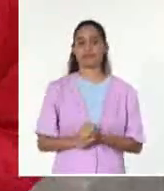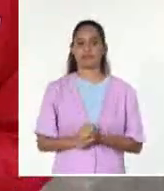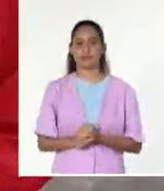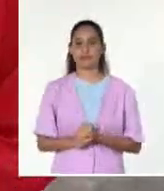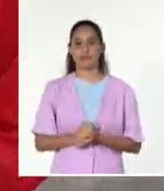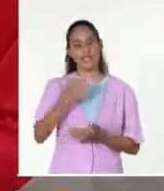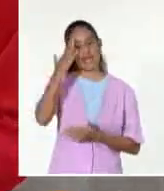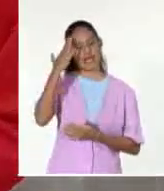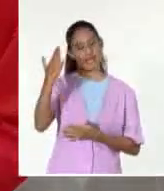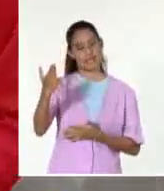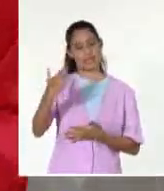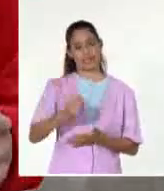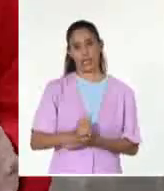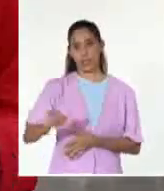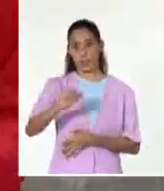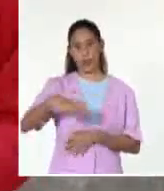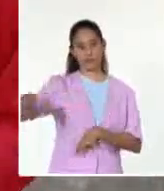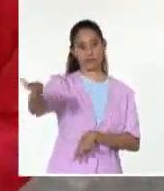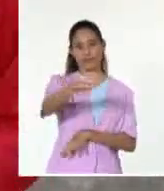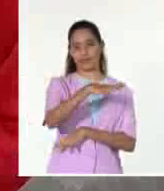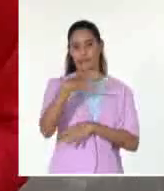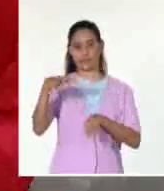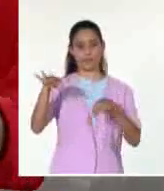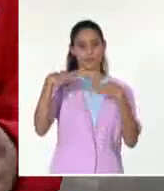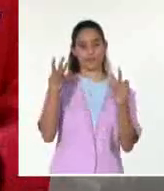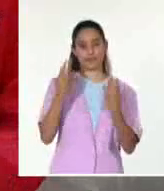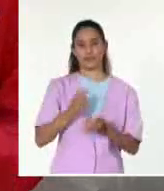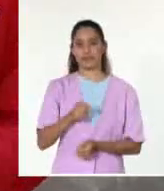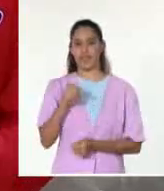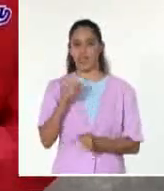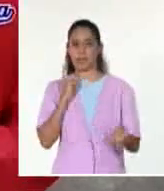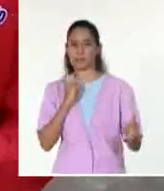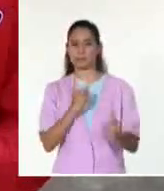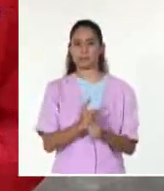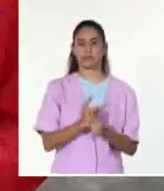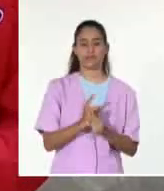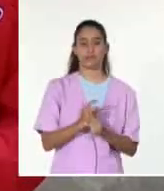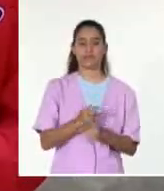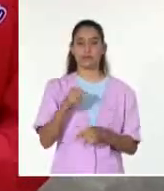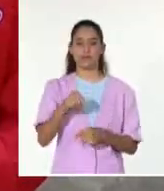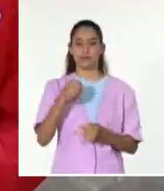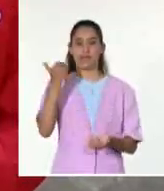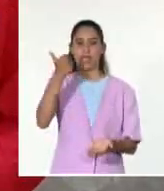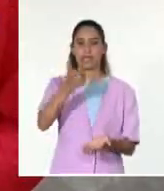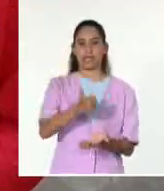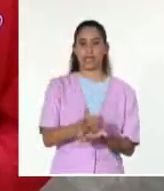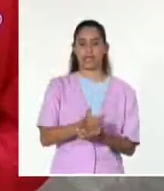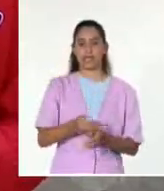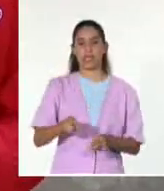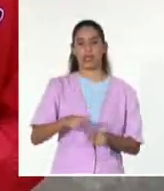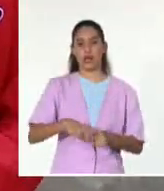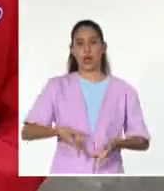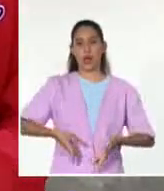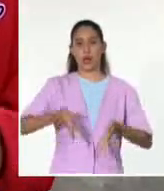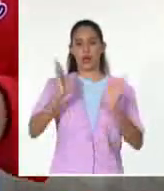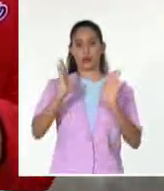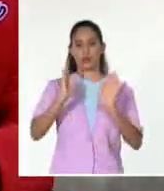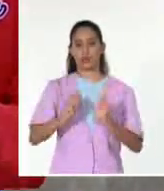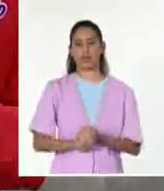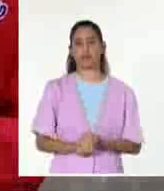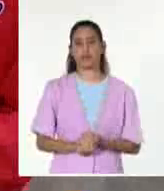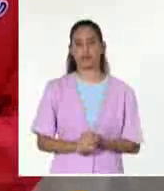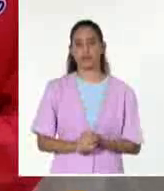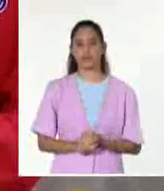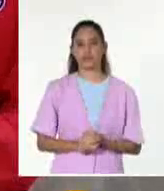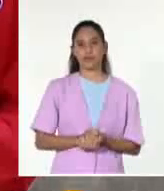para ti, Angélica, y para los amigos televidentes. Nos encontramos aquí en The Sop Hotel, sede del equipo Cuba en la capital turca para el